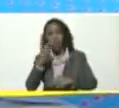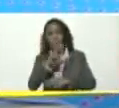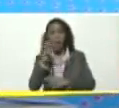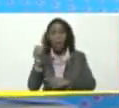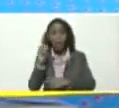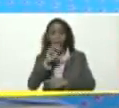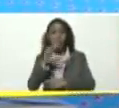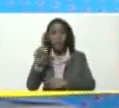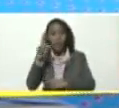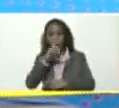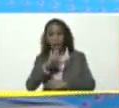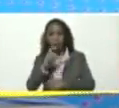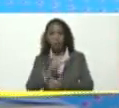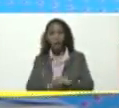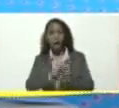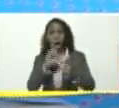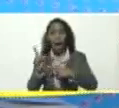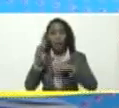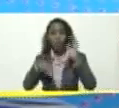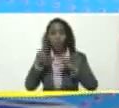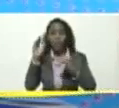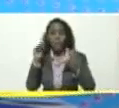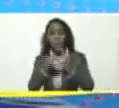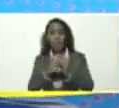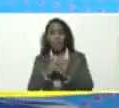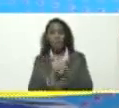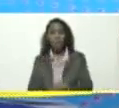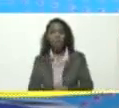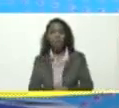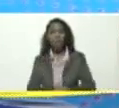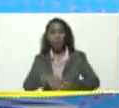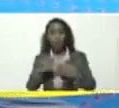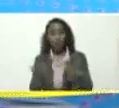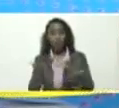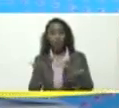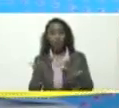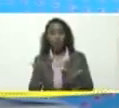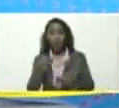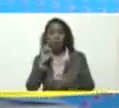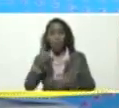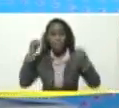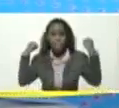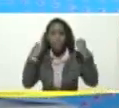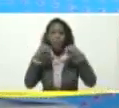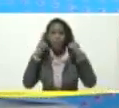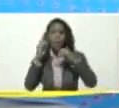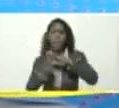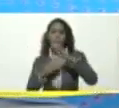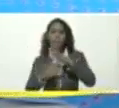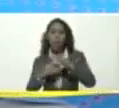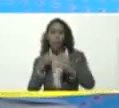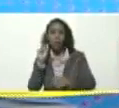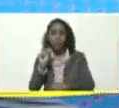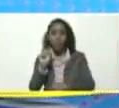30 años, allí 12.000, que con unos ensayos básicos mínimos